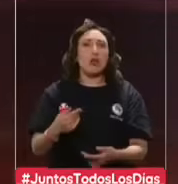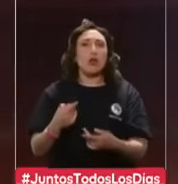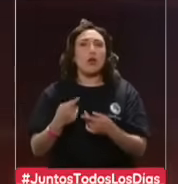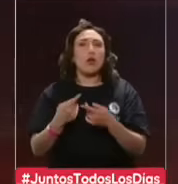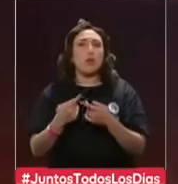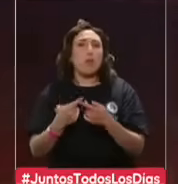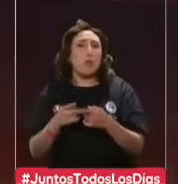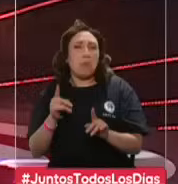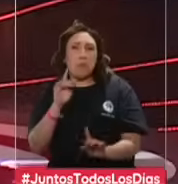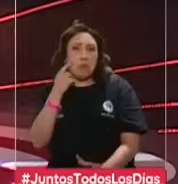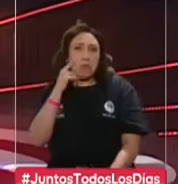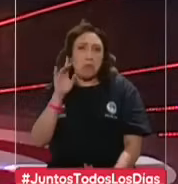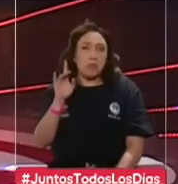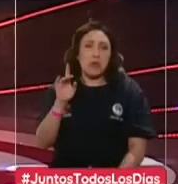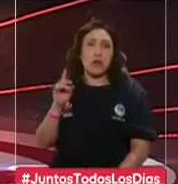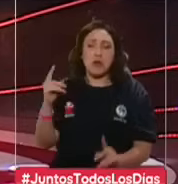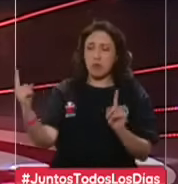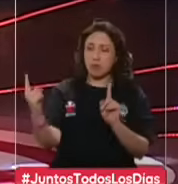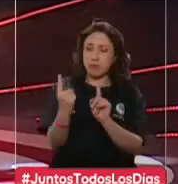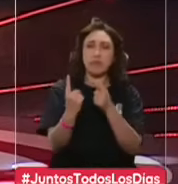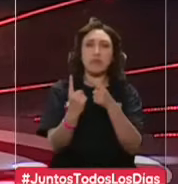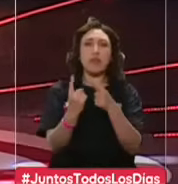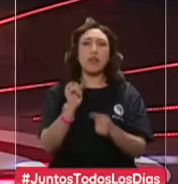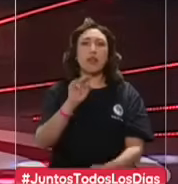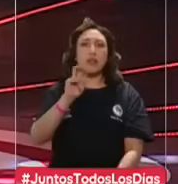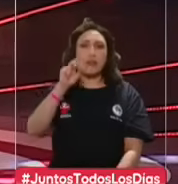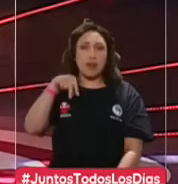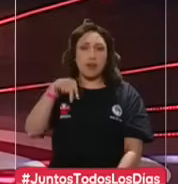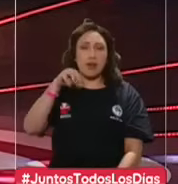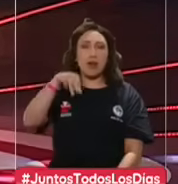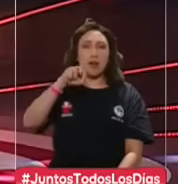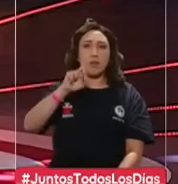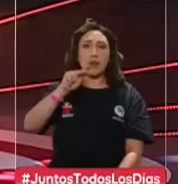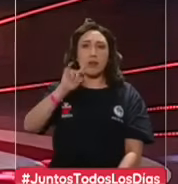encontré? ¿Cachan usted a Iván Martínez